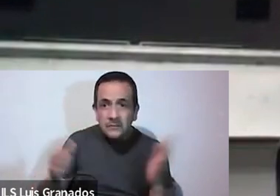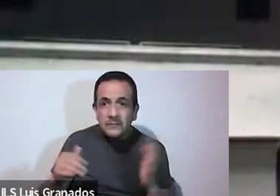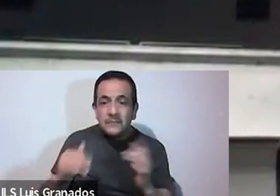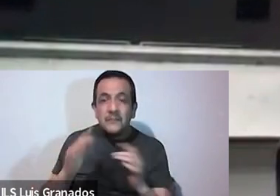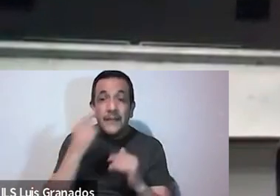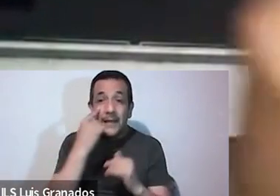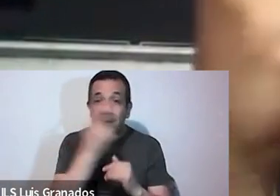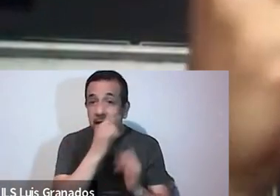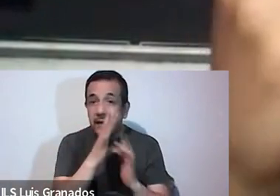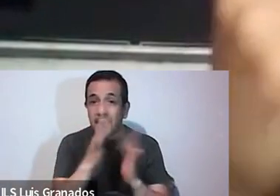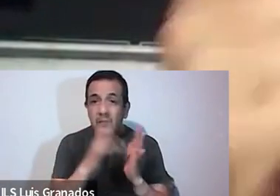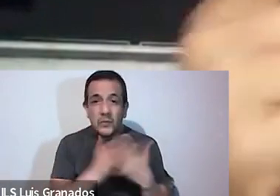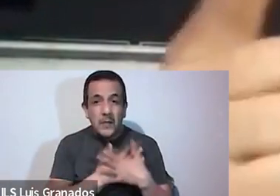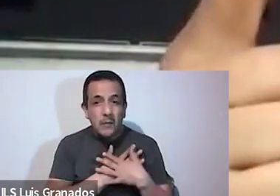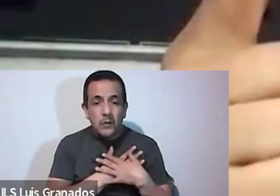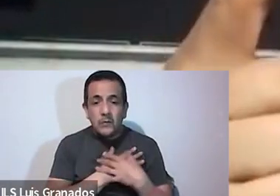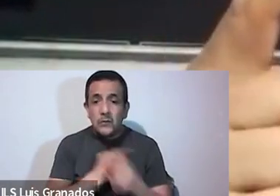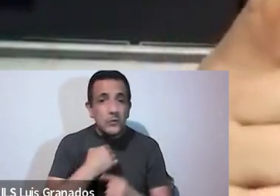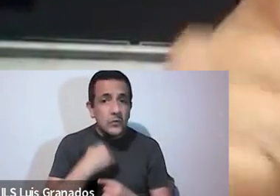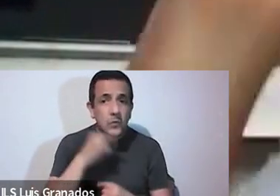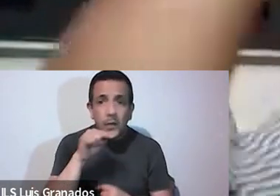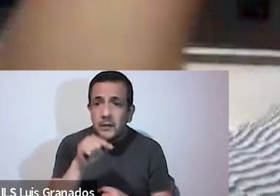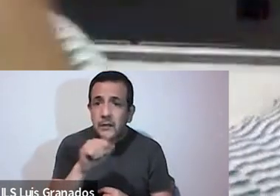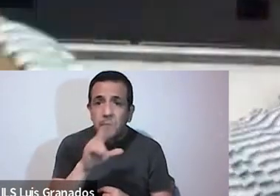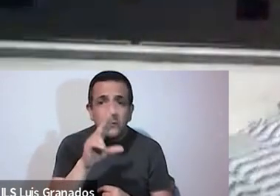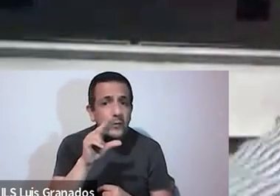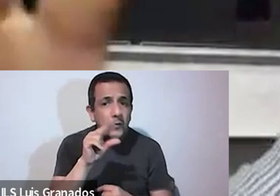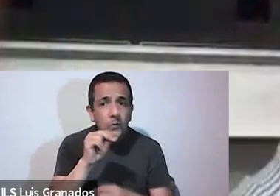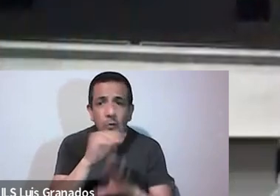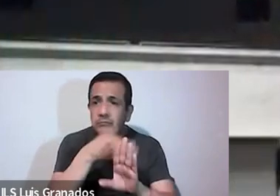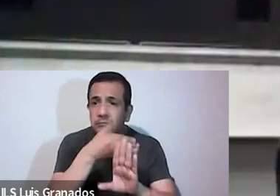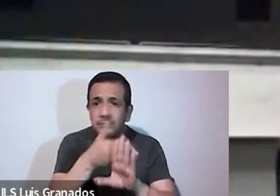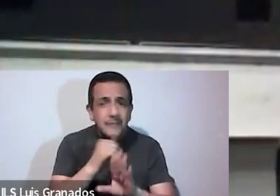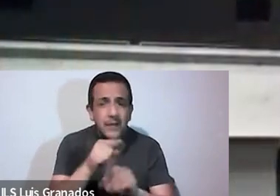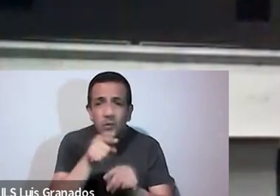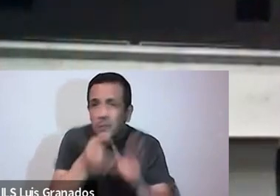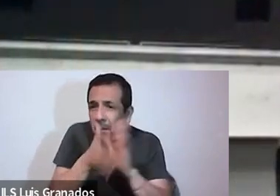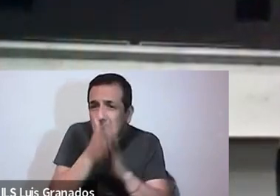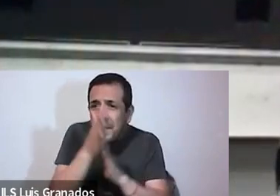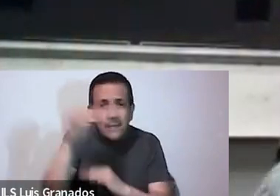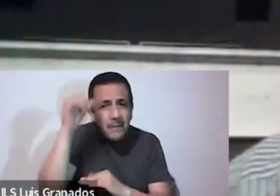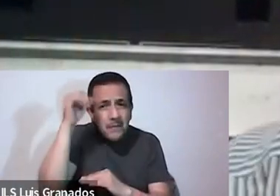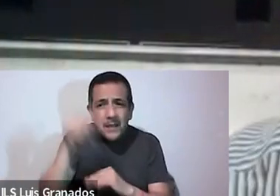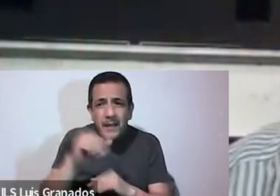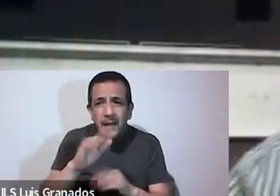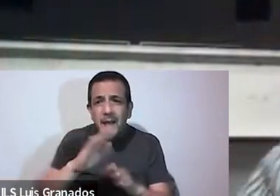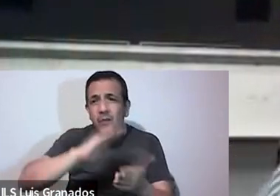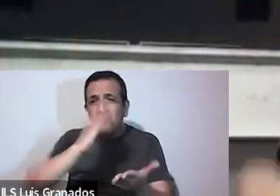diciéndote, yo tampoco te acuso, vete y no peques más.